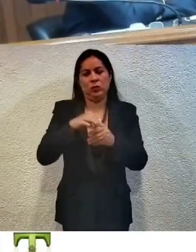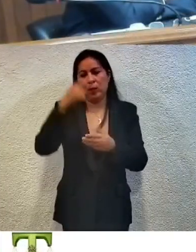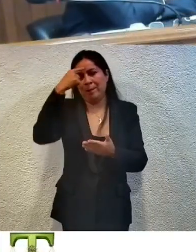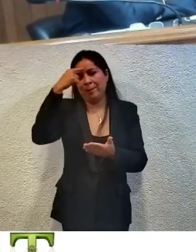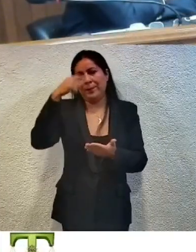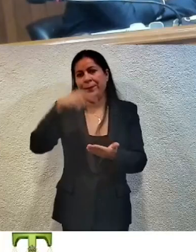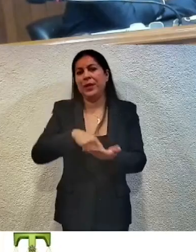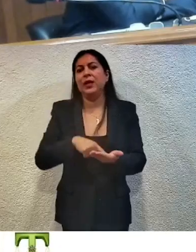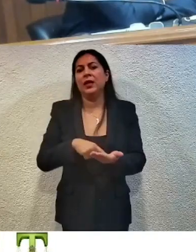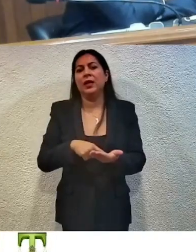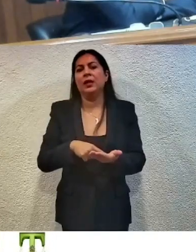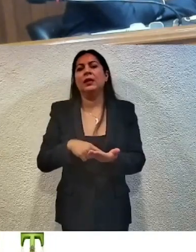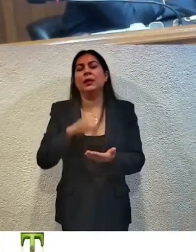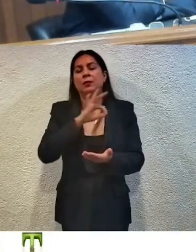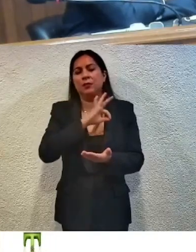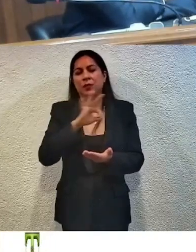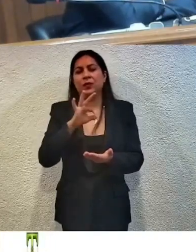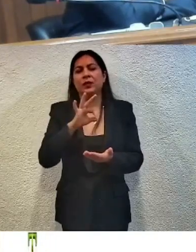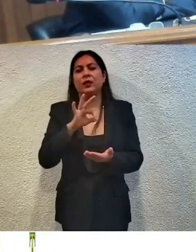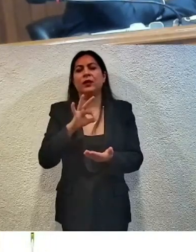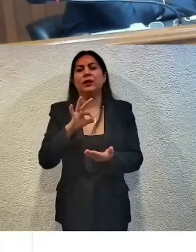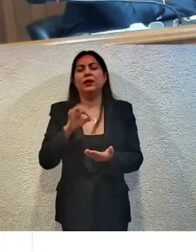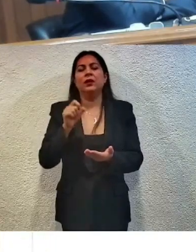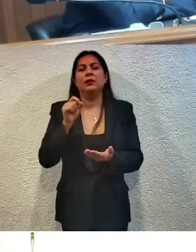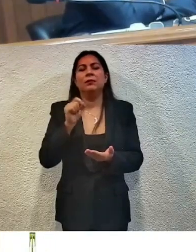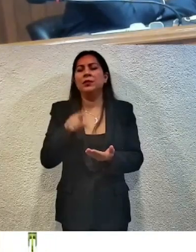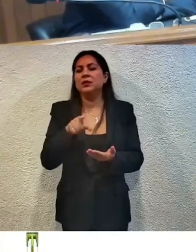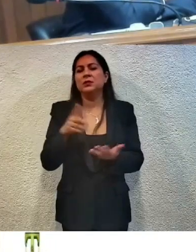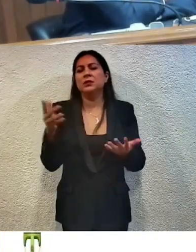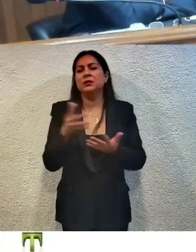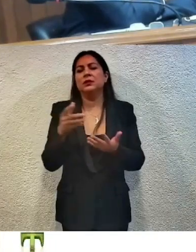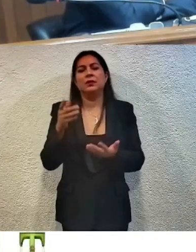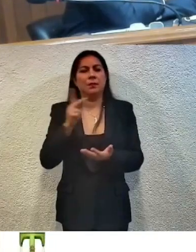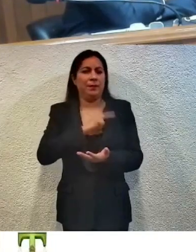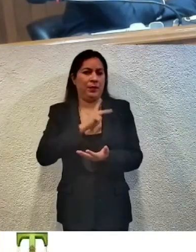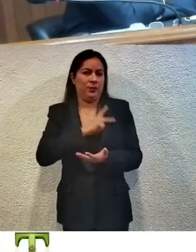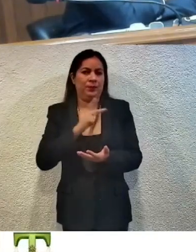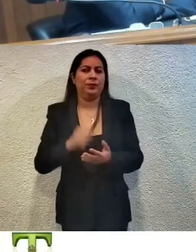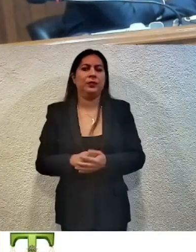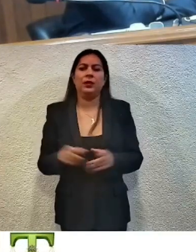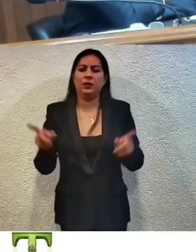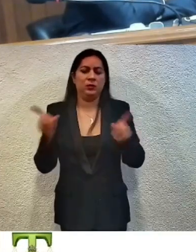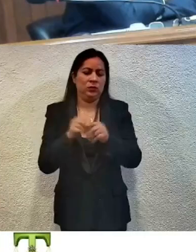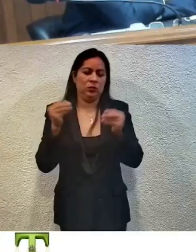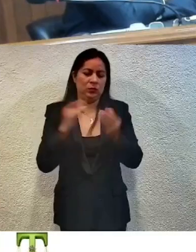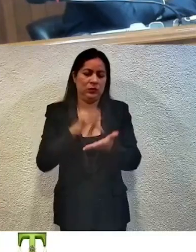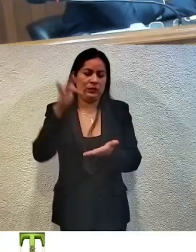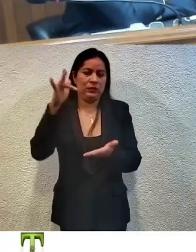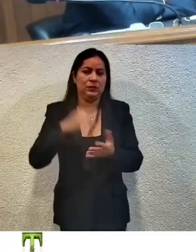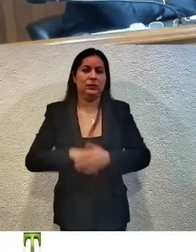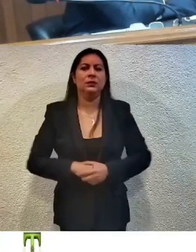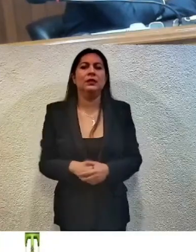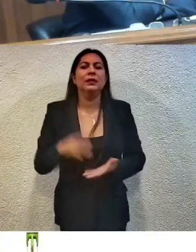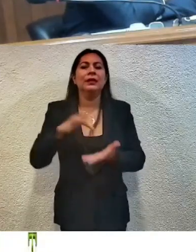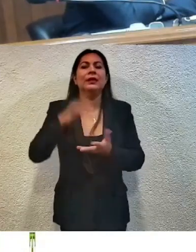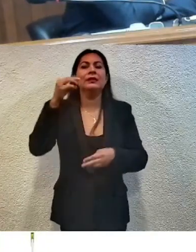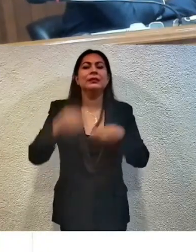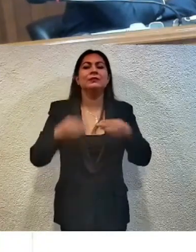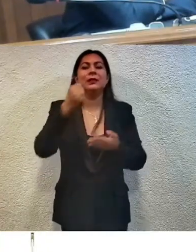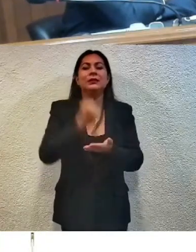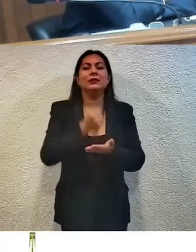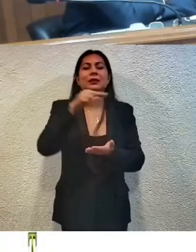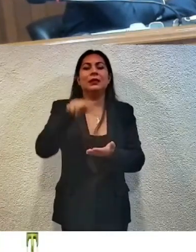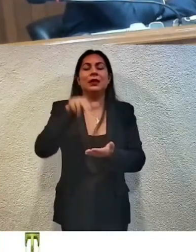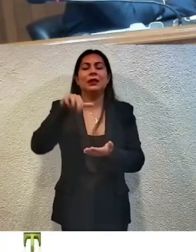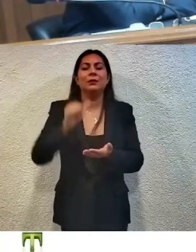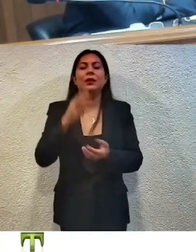que pudiera ser también hacer lo mío. Muchas Es gracias. cuanto, muchas gracias. Gracias, magistrada Alma. En